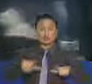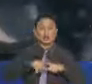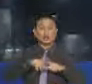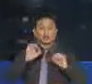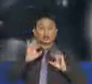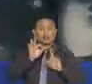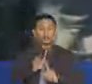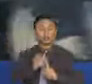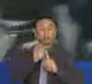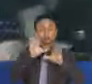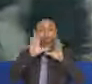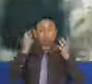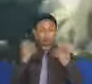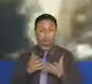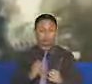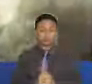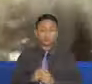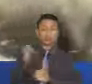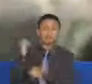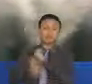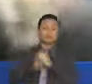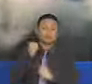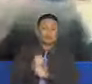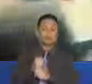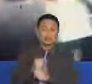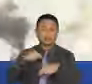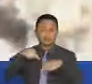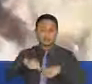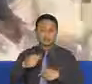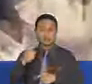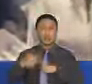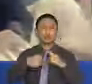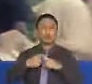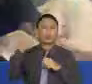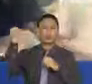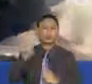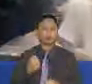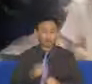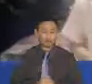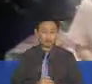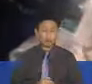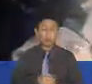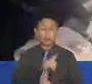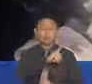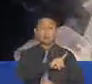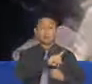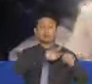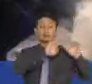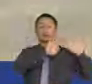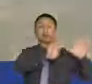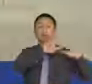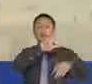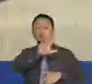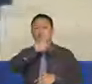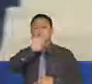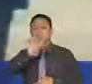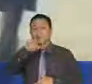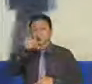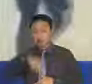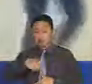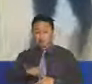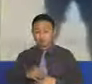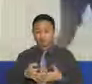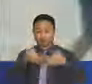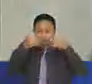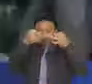durante varios siglos se debatió la fecha de fundación y no fue Sino hasta 1934 en que